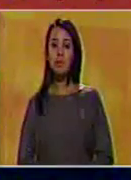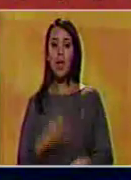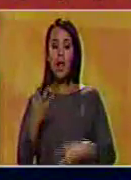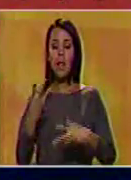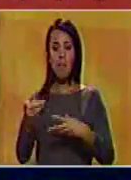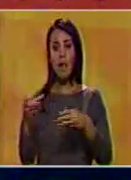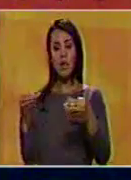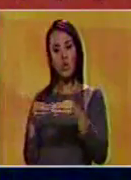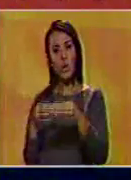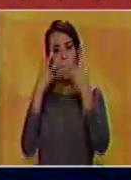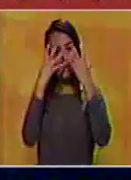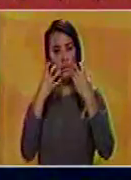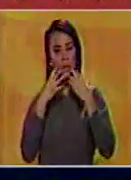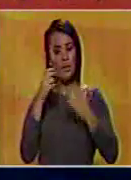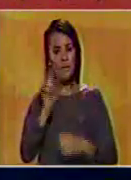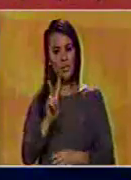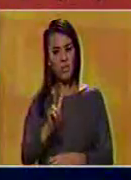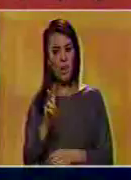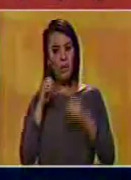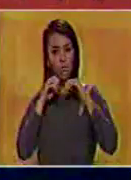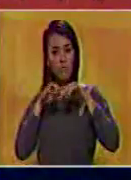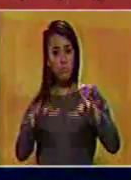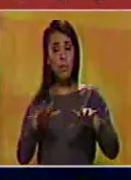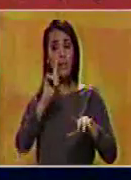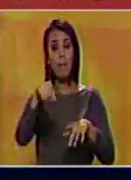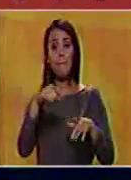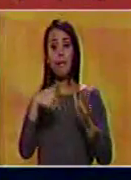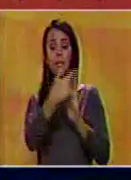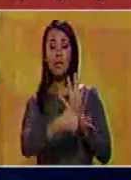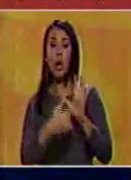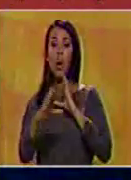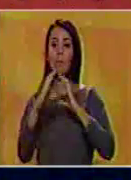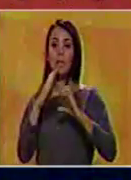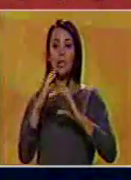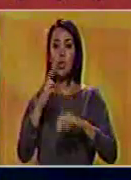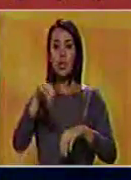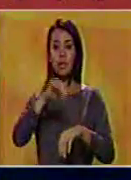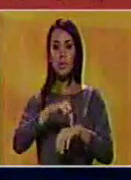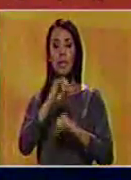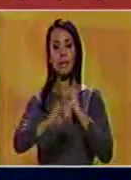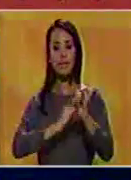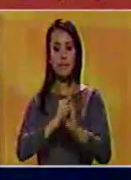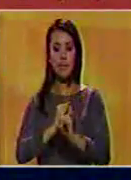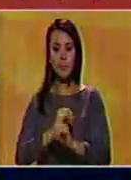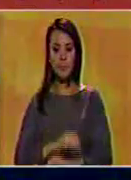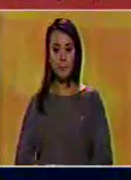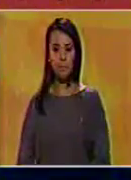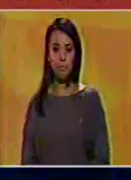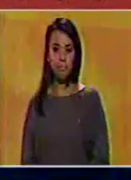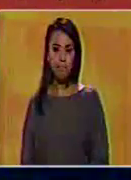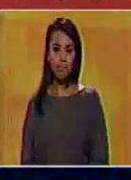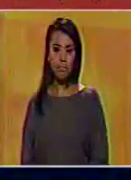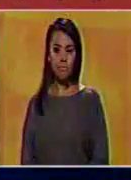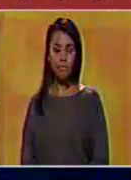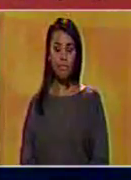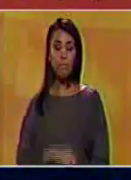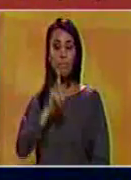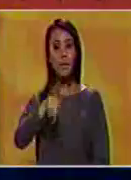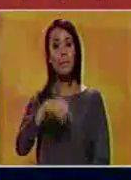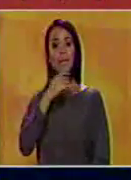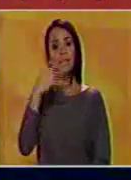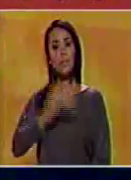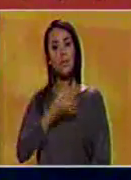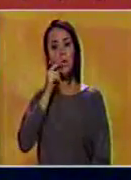venezolana en redes sociales y en medios de comunicación nacionales e internacional asimismo aseguró que las